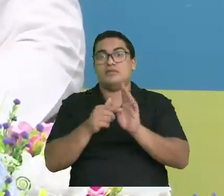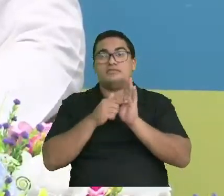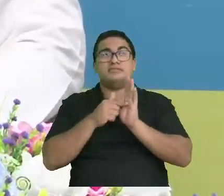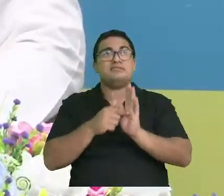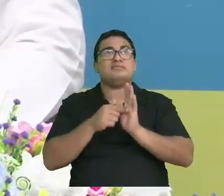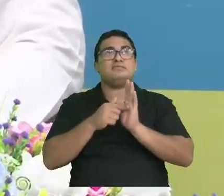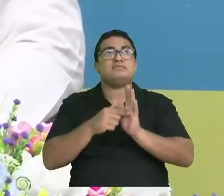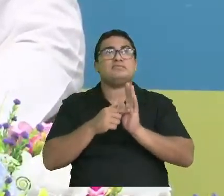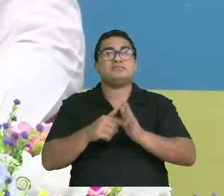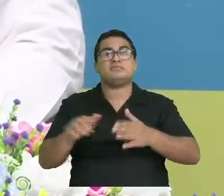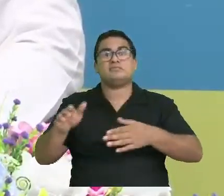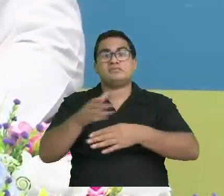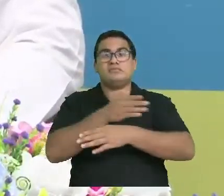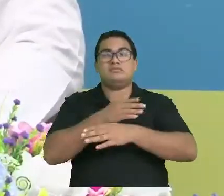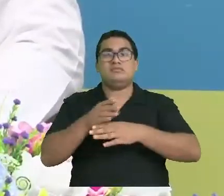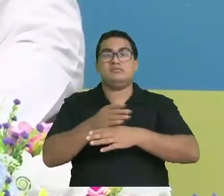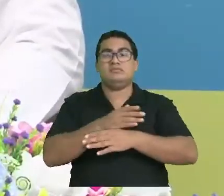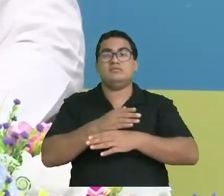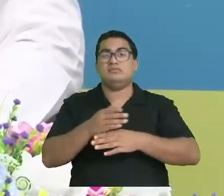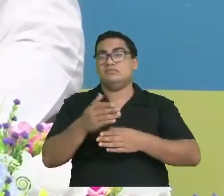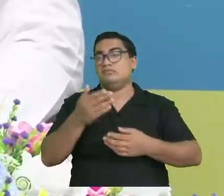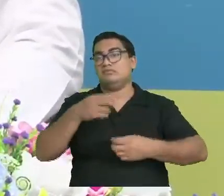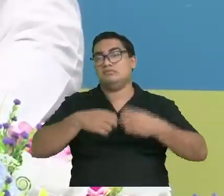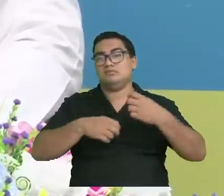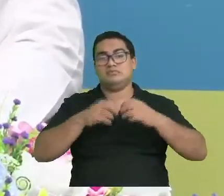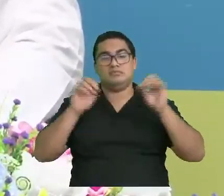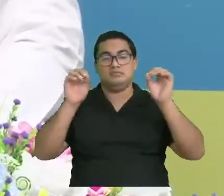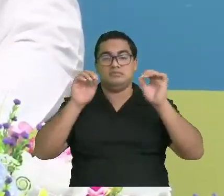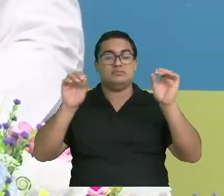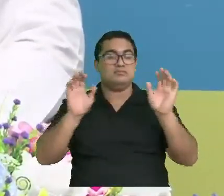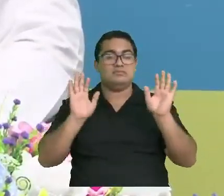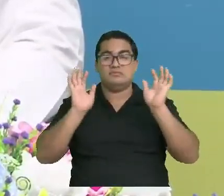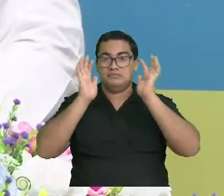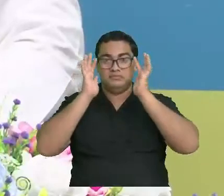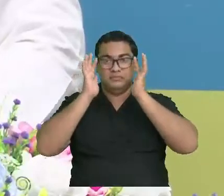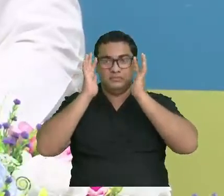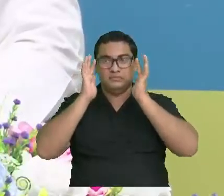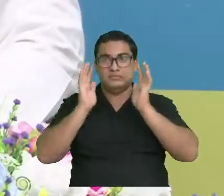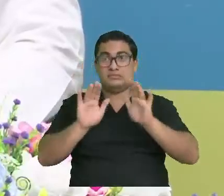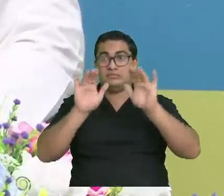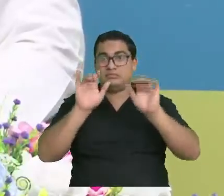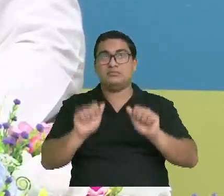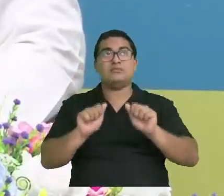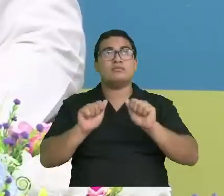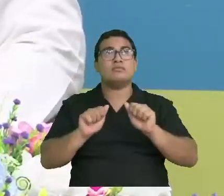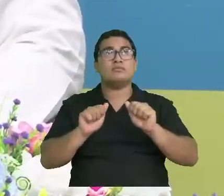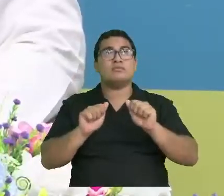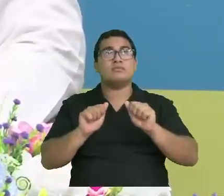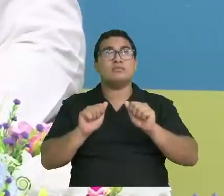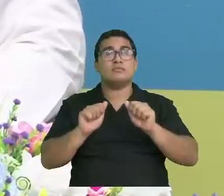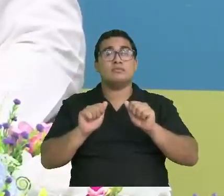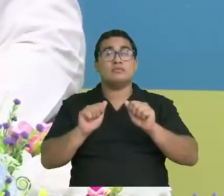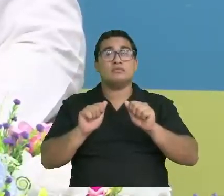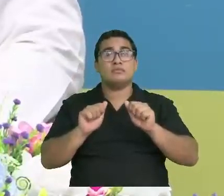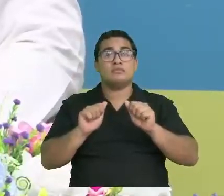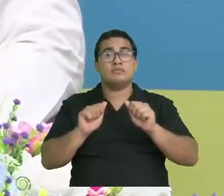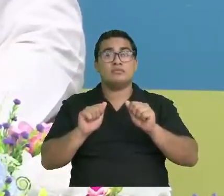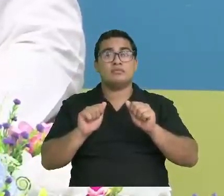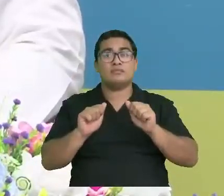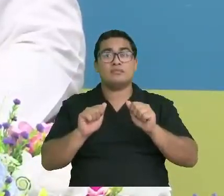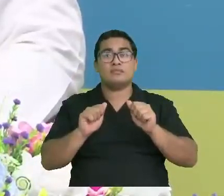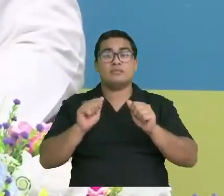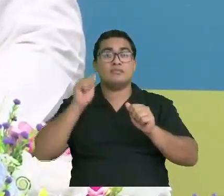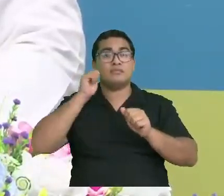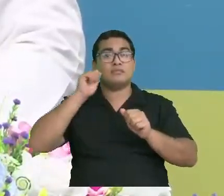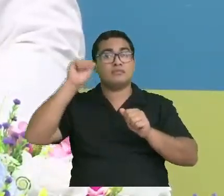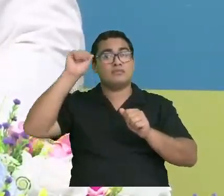sin manifestaciones dentales mayores. Ya en la parte de los pacientes